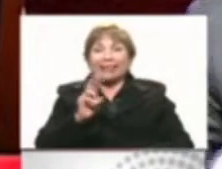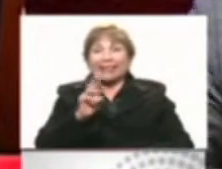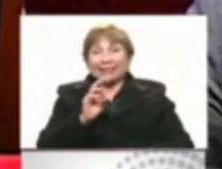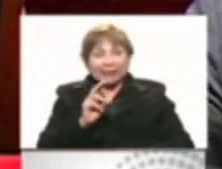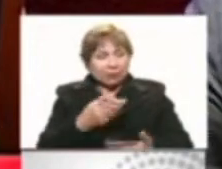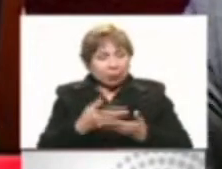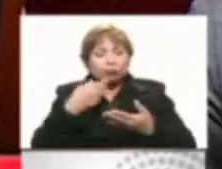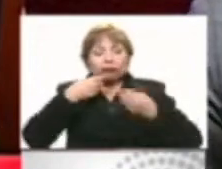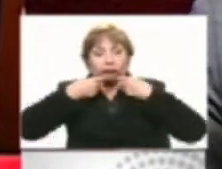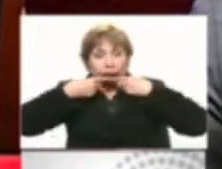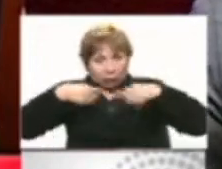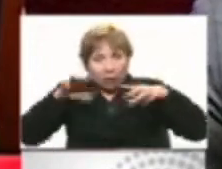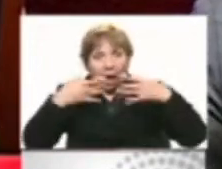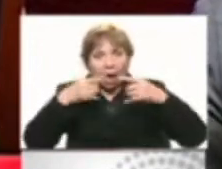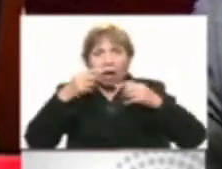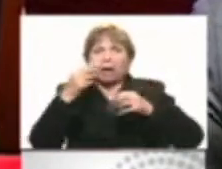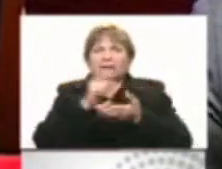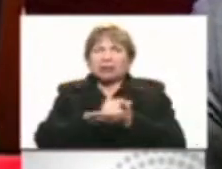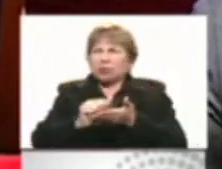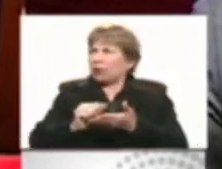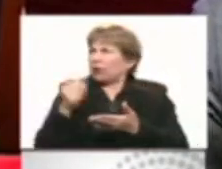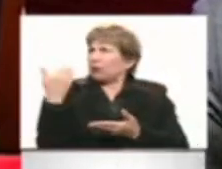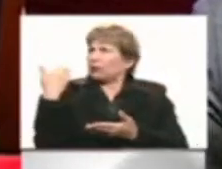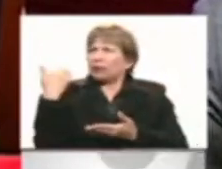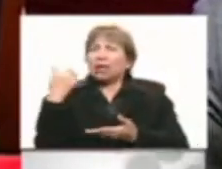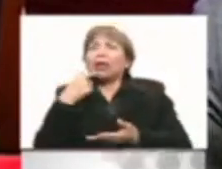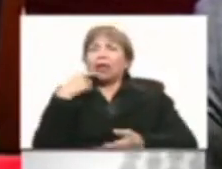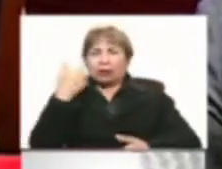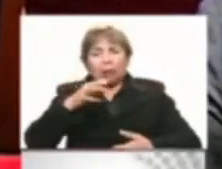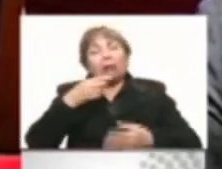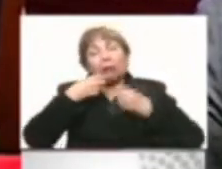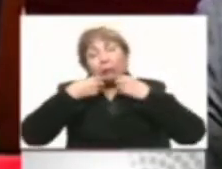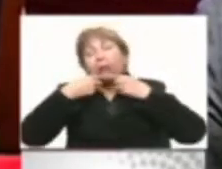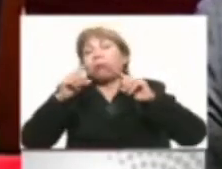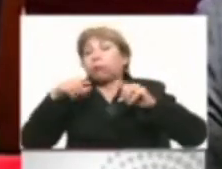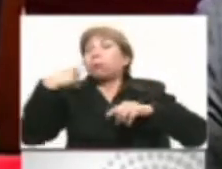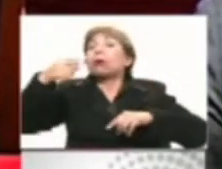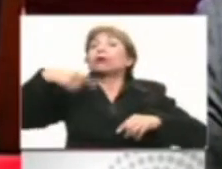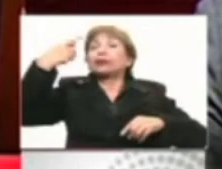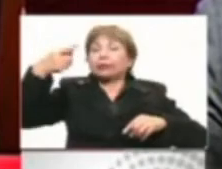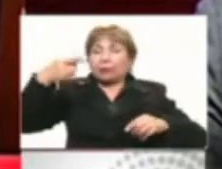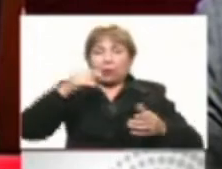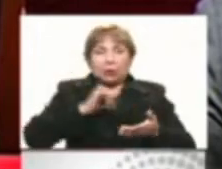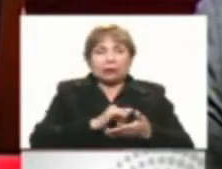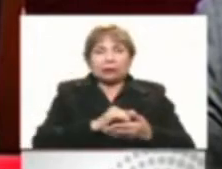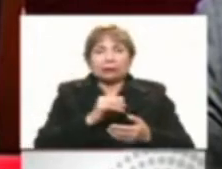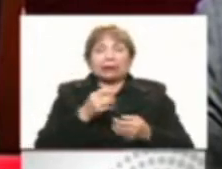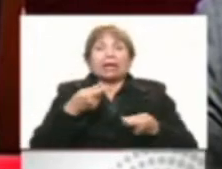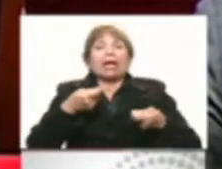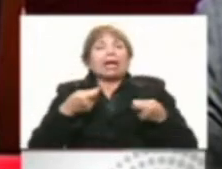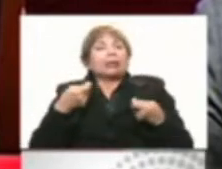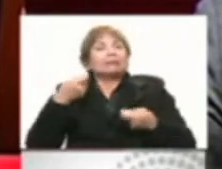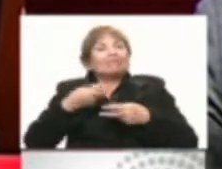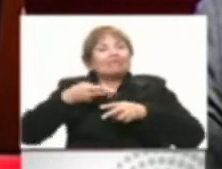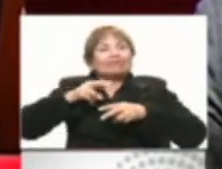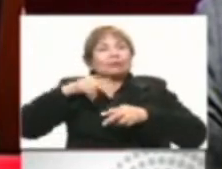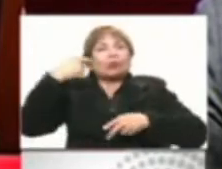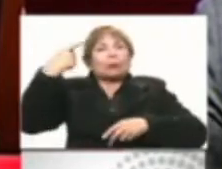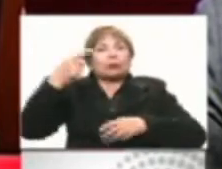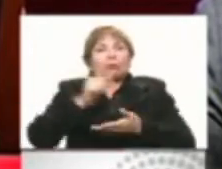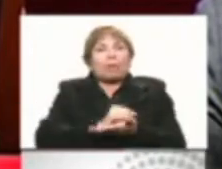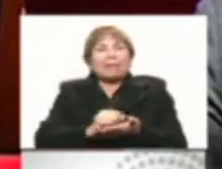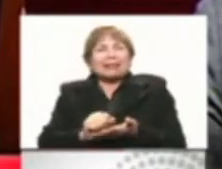en su reporte de inflación de hace un par de meses y que seguramente reportará en su próxima versión del reporte de inflación el próximo